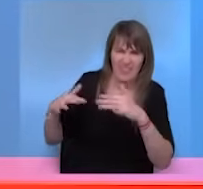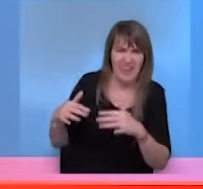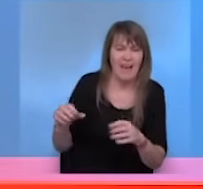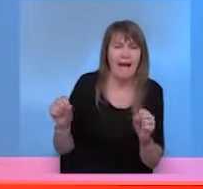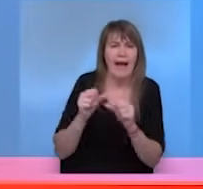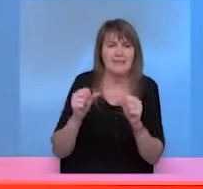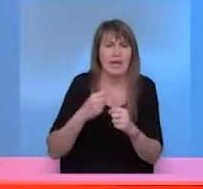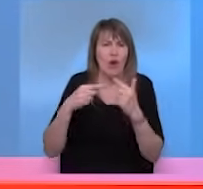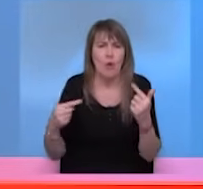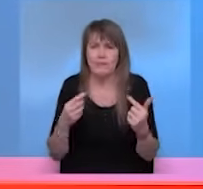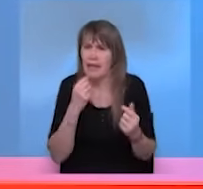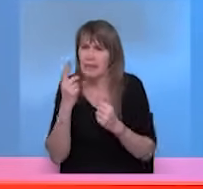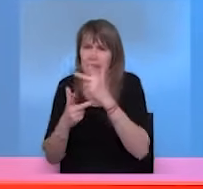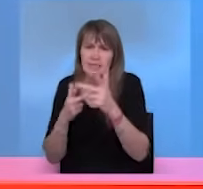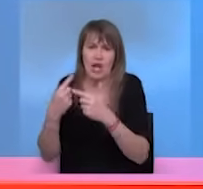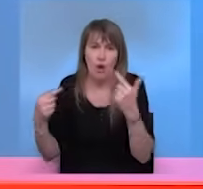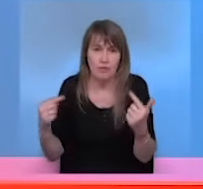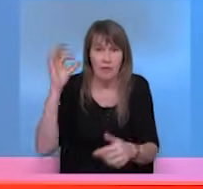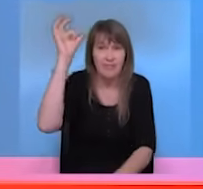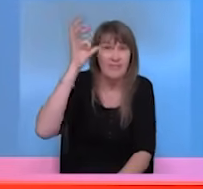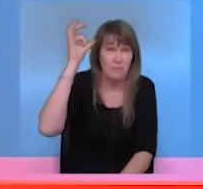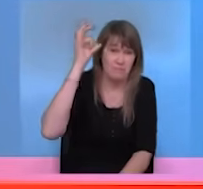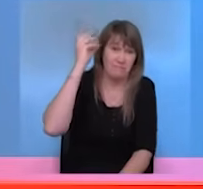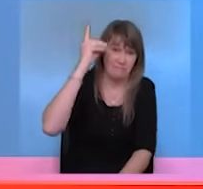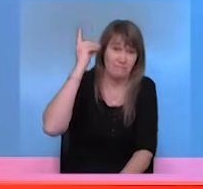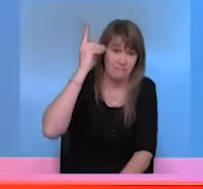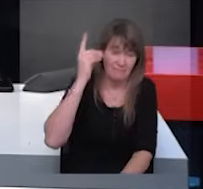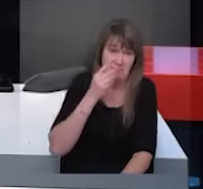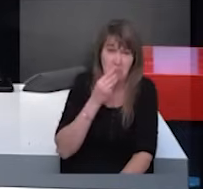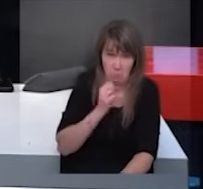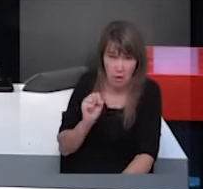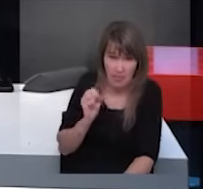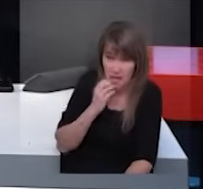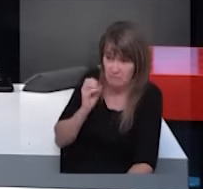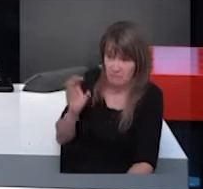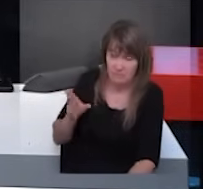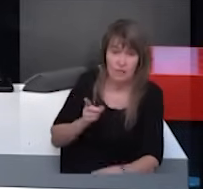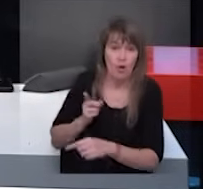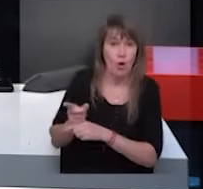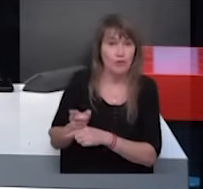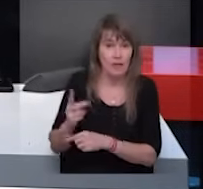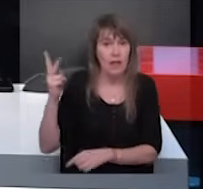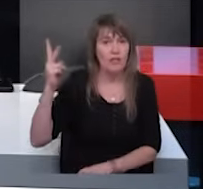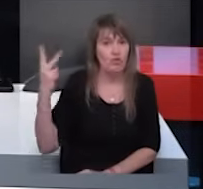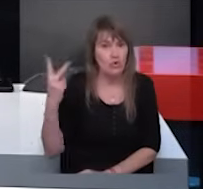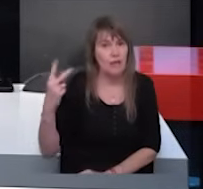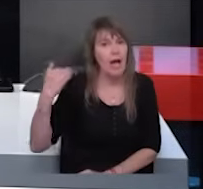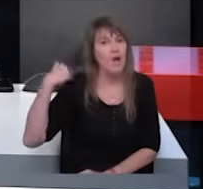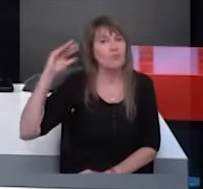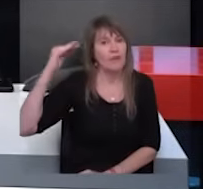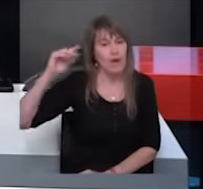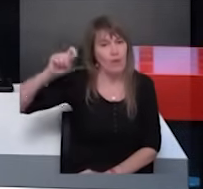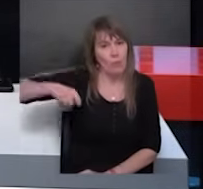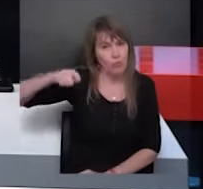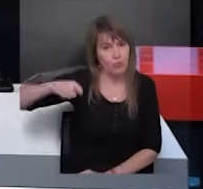legislador este enchastre a a a dos autoridades de la justicia